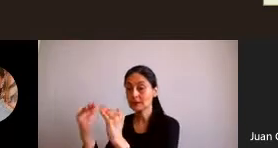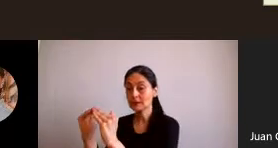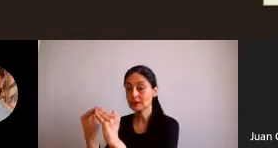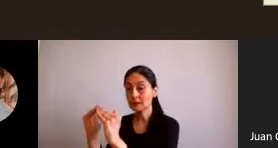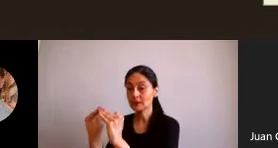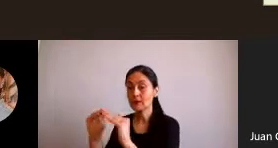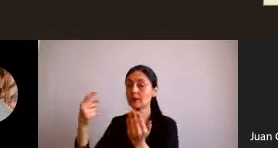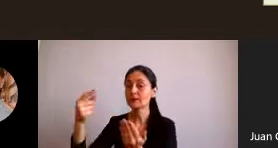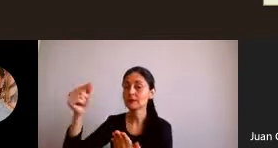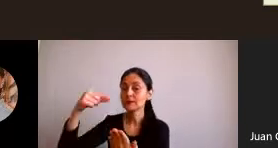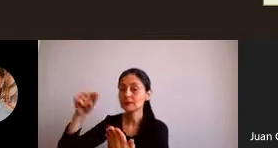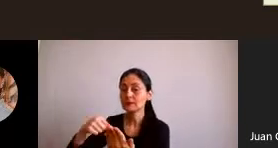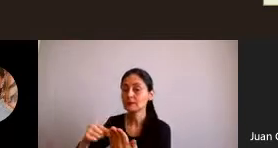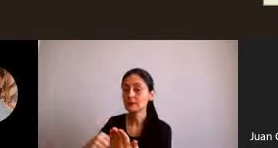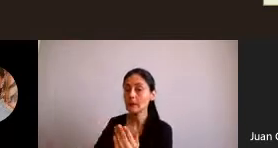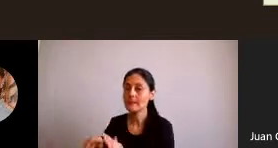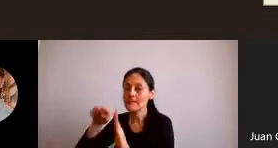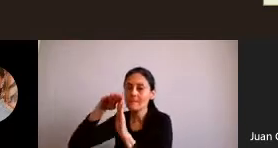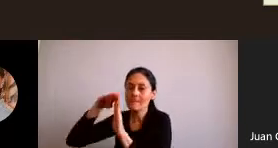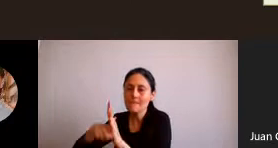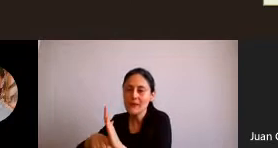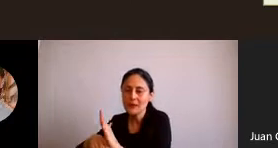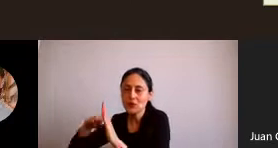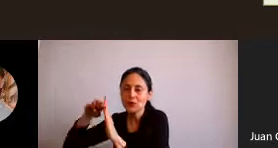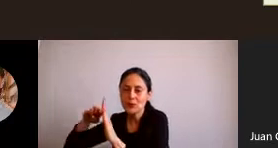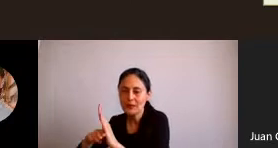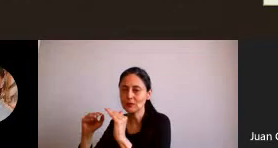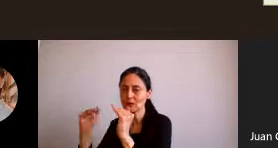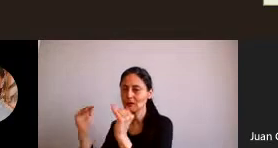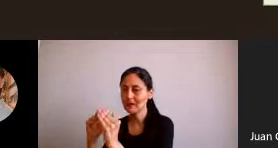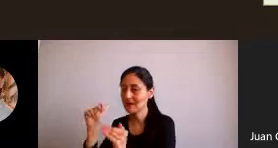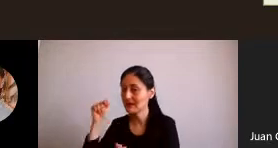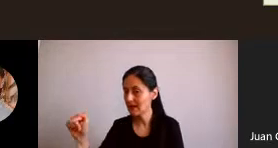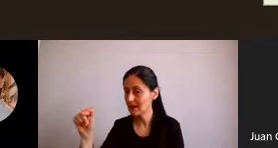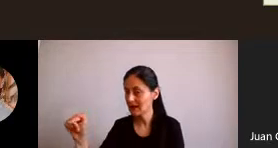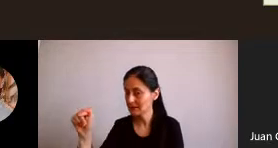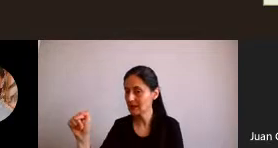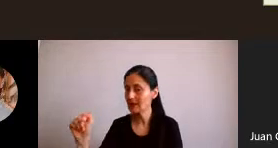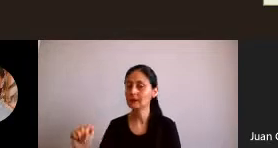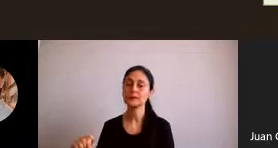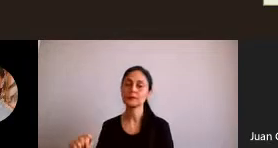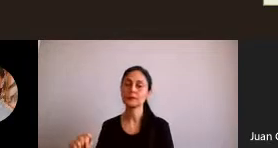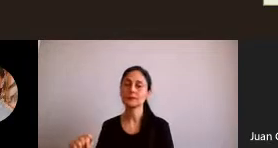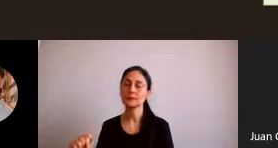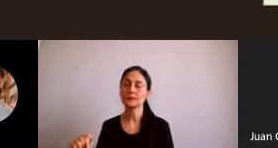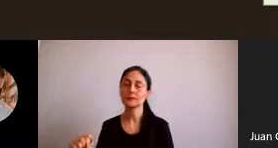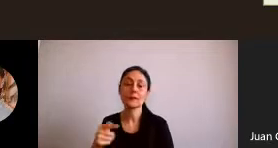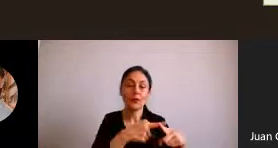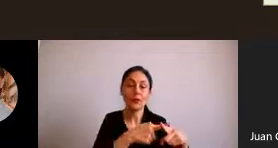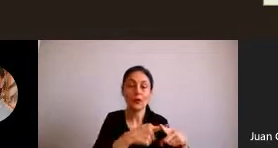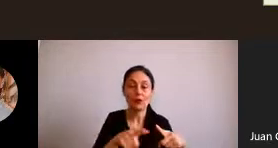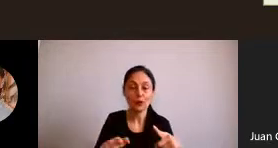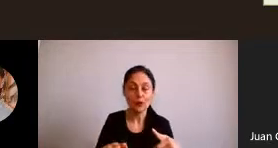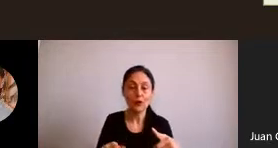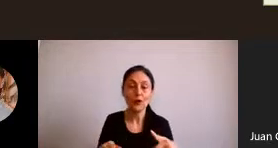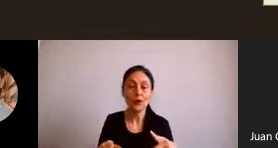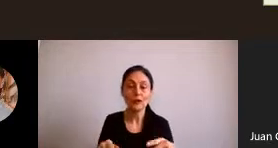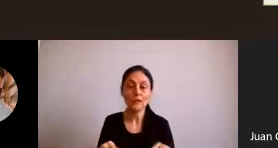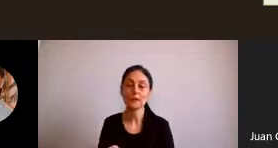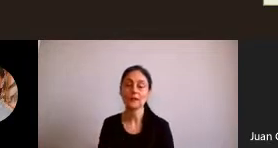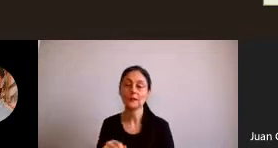son significativamente inferiores al irse a sus casas, ¿ya? Y aquí hay otra evaluación que también a lo mejor va a ser más conocida por muchas